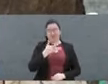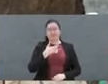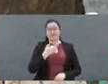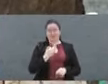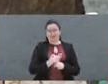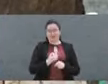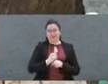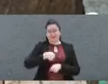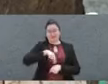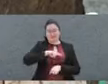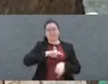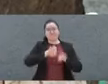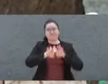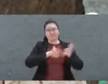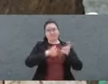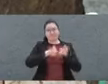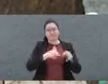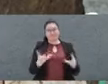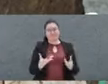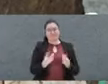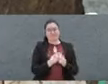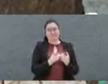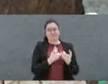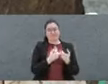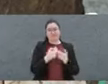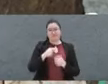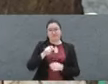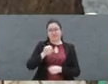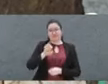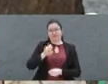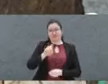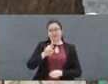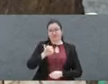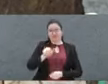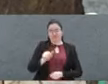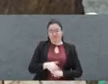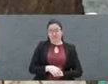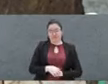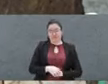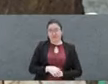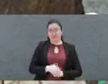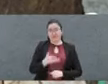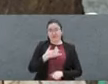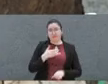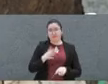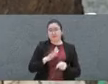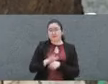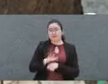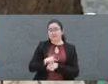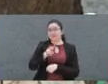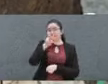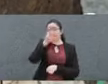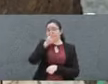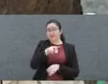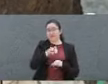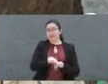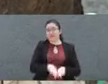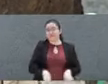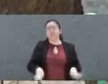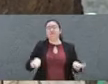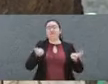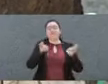campaña muy intensa a través de la tesorería. La tesorería ha logrado recuperar una cantidad muy importante de